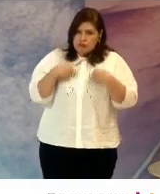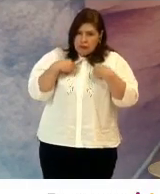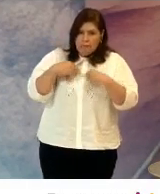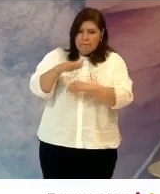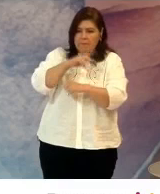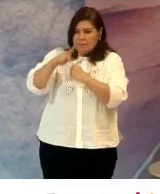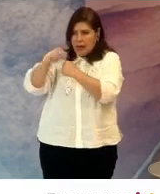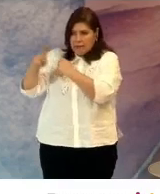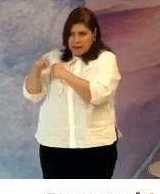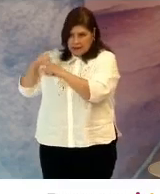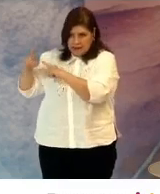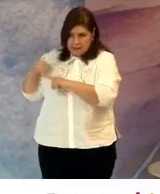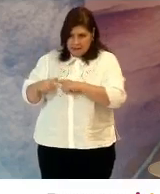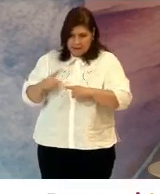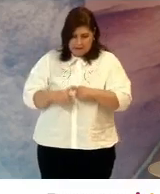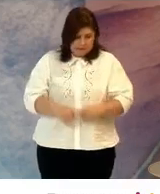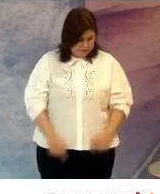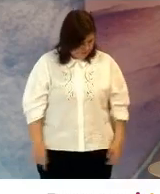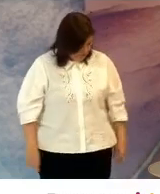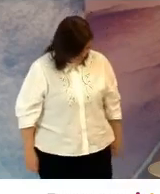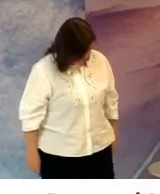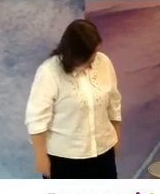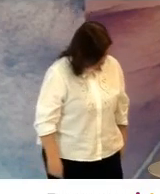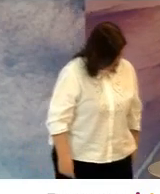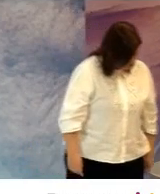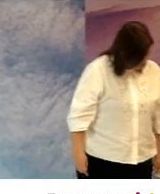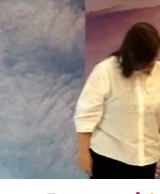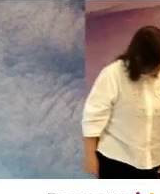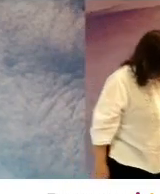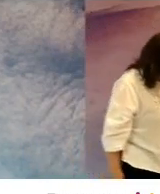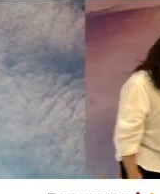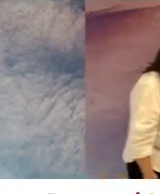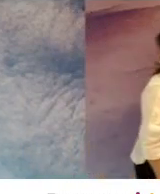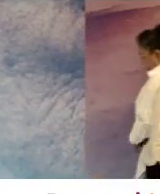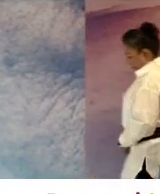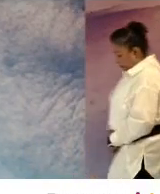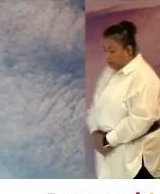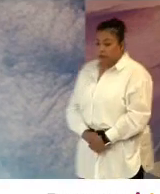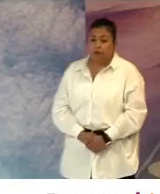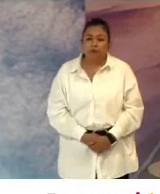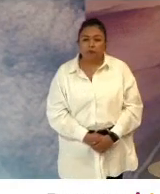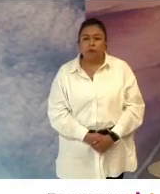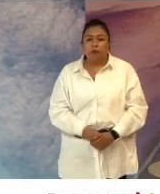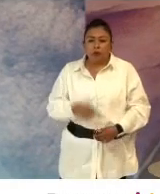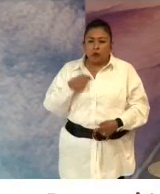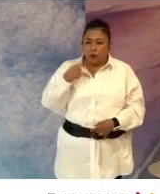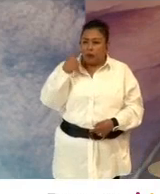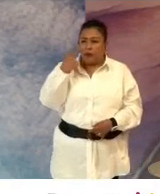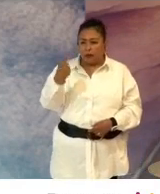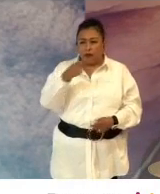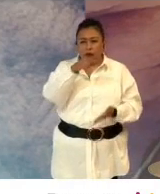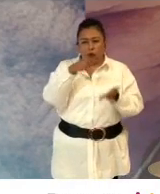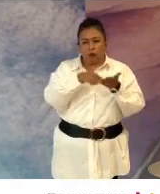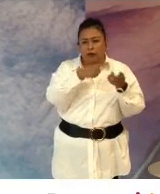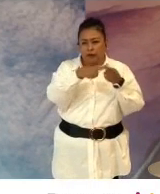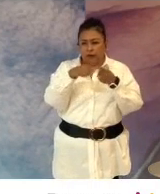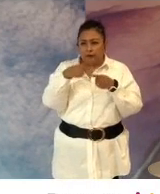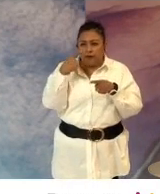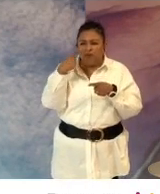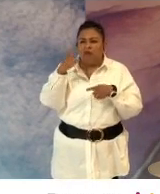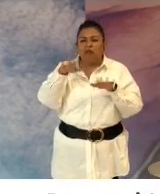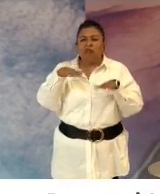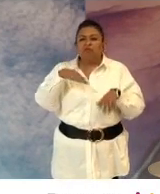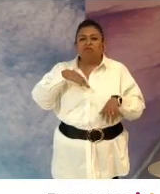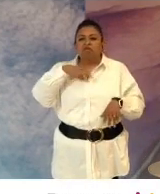países. Y yo lo he visto en muchos otros lugares, y a veces pasa